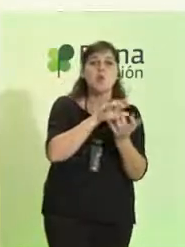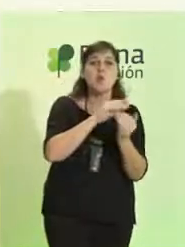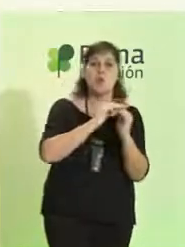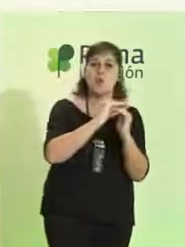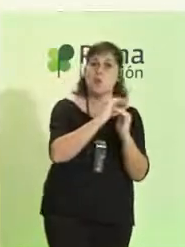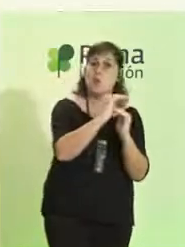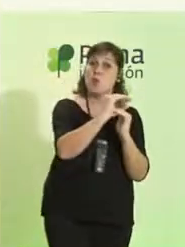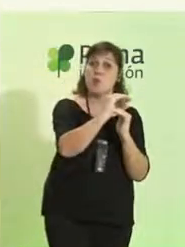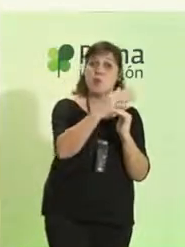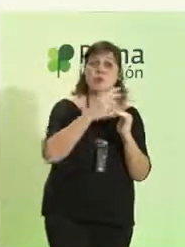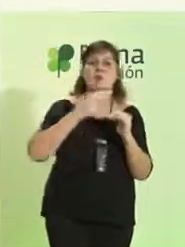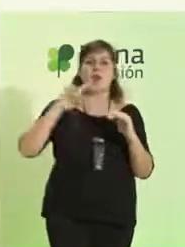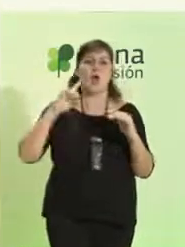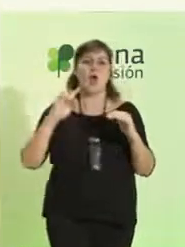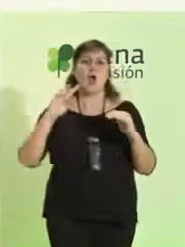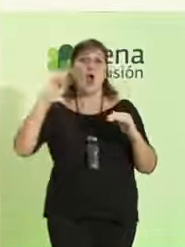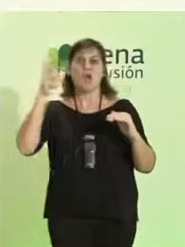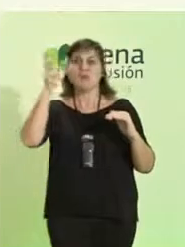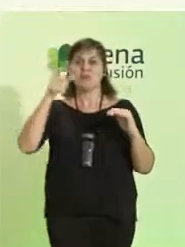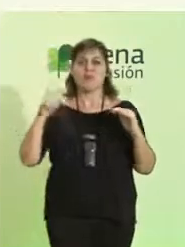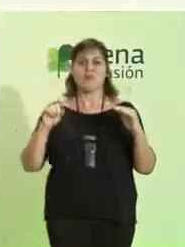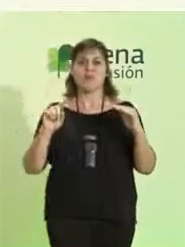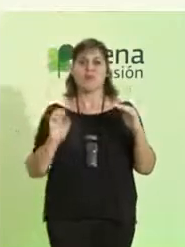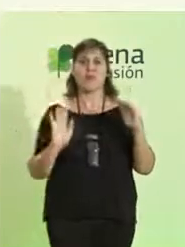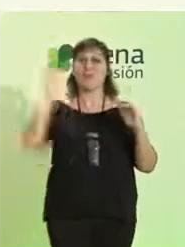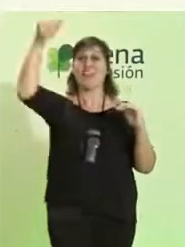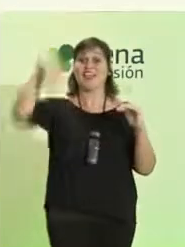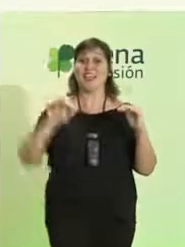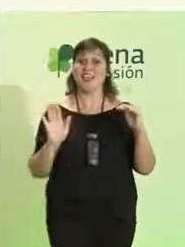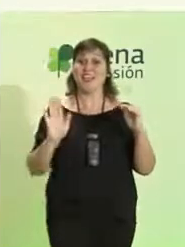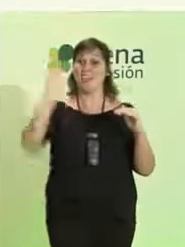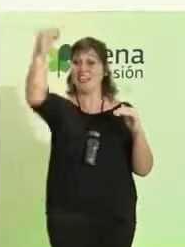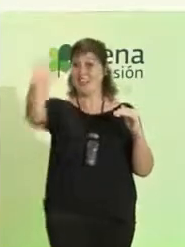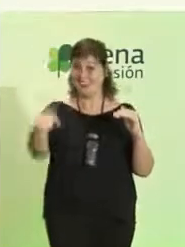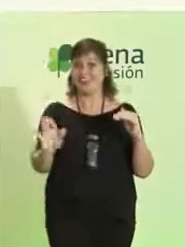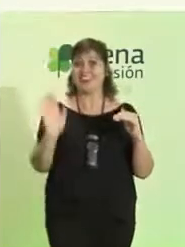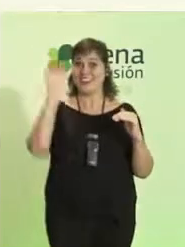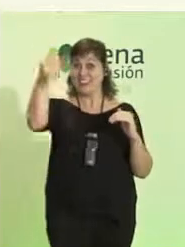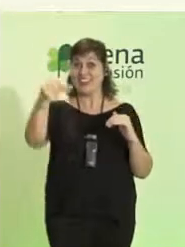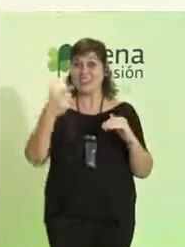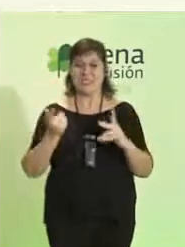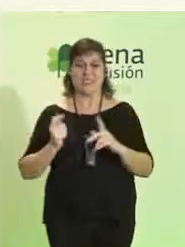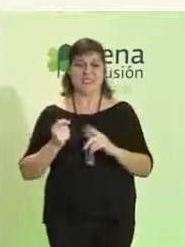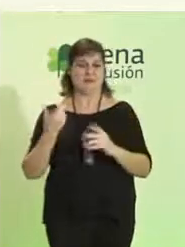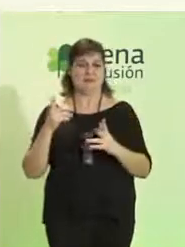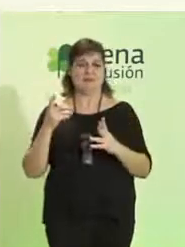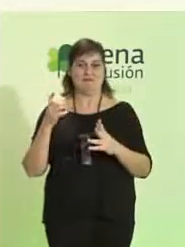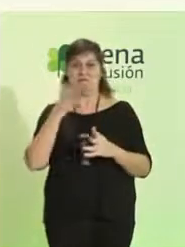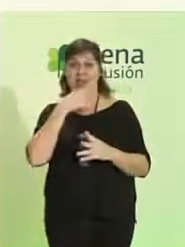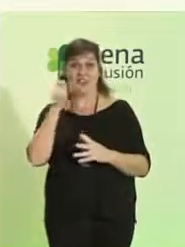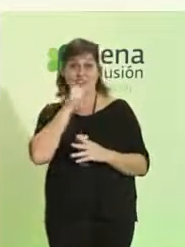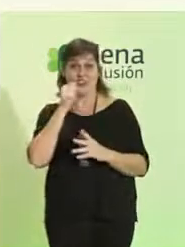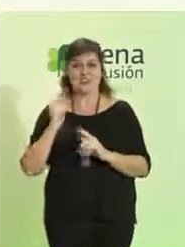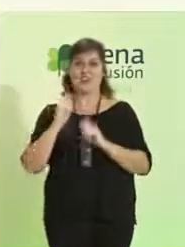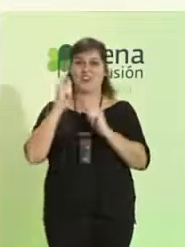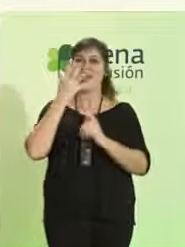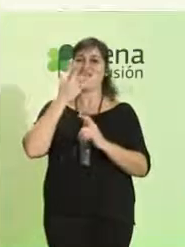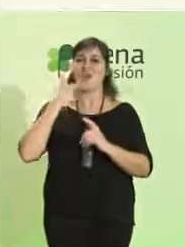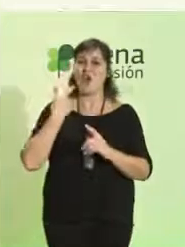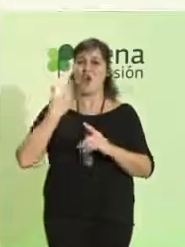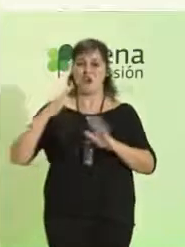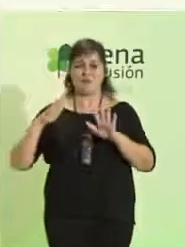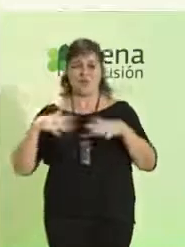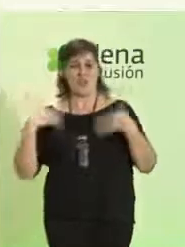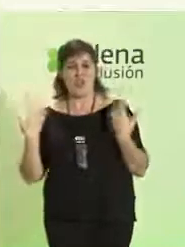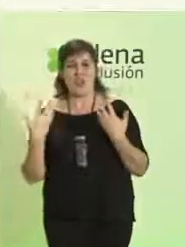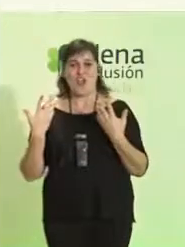repente hay otras personas que son fantásticas, que añaden mucho más dinamismo, más emoción y más color